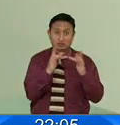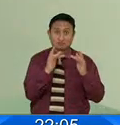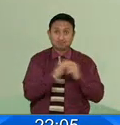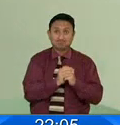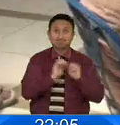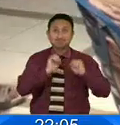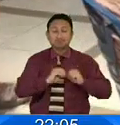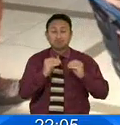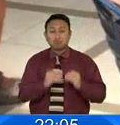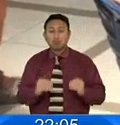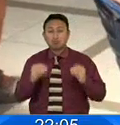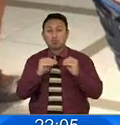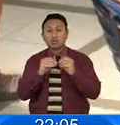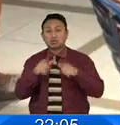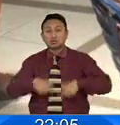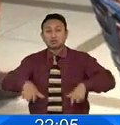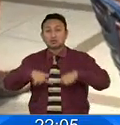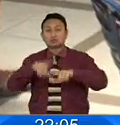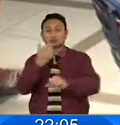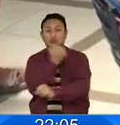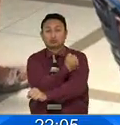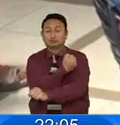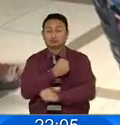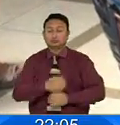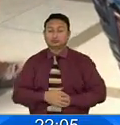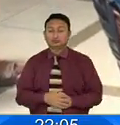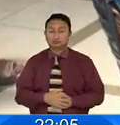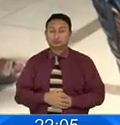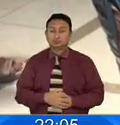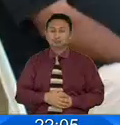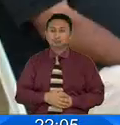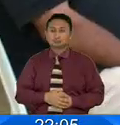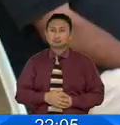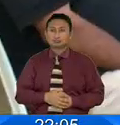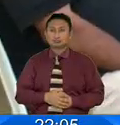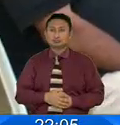incrementarán más puntos de vacunación, informó Richard Ceballos.